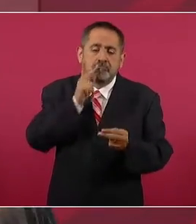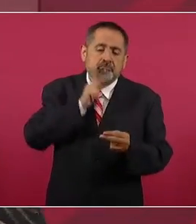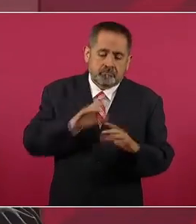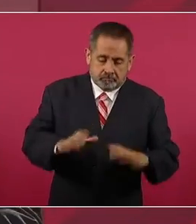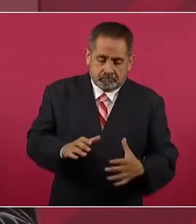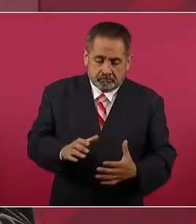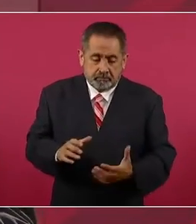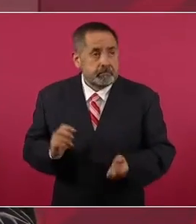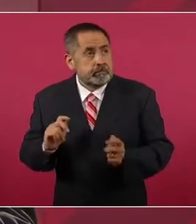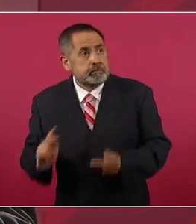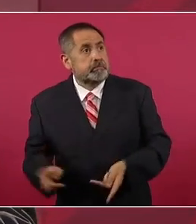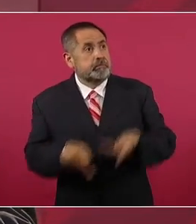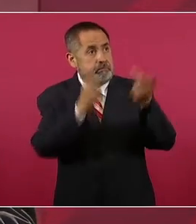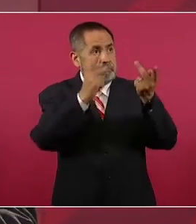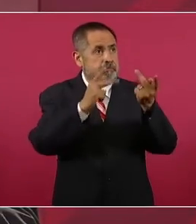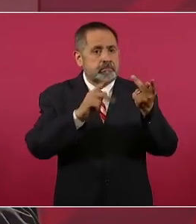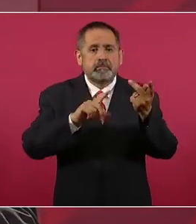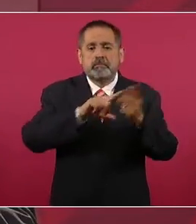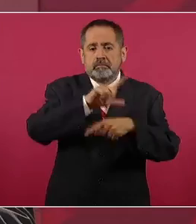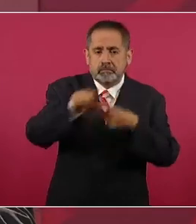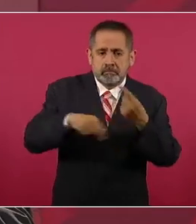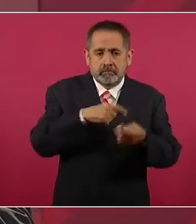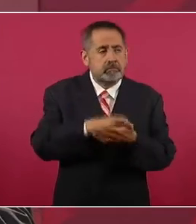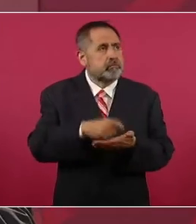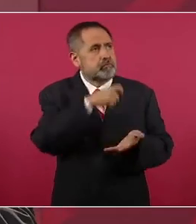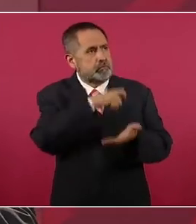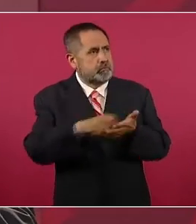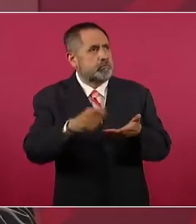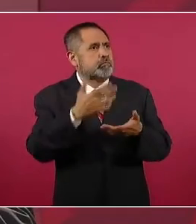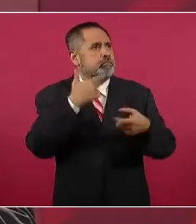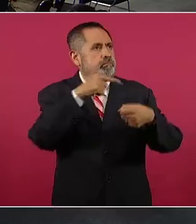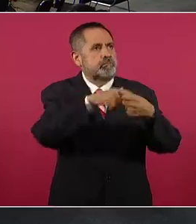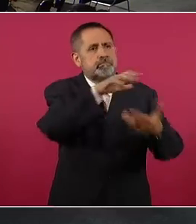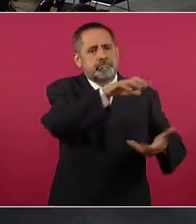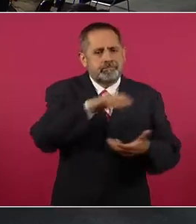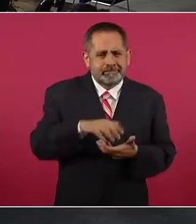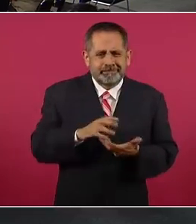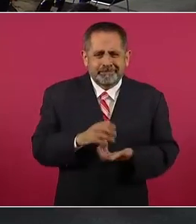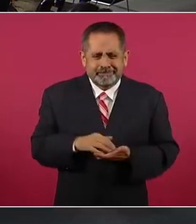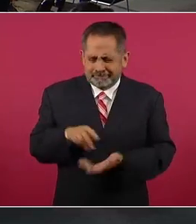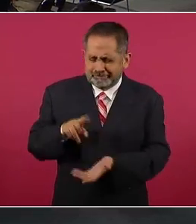crudo, no darle valor a la materia prima.